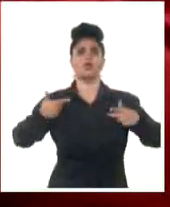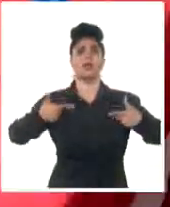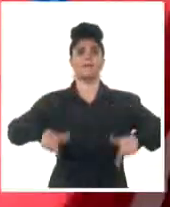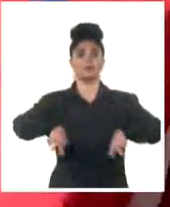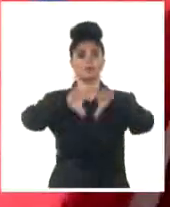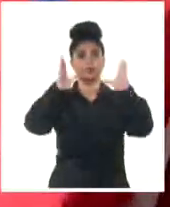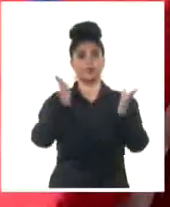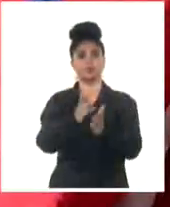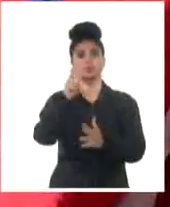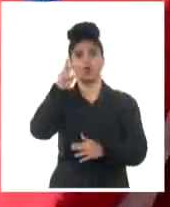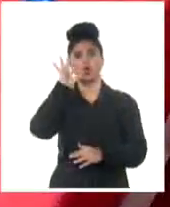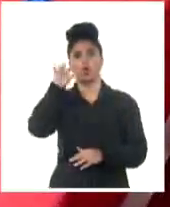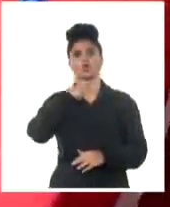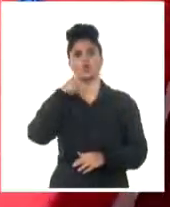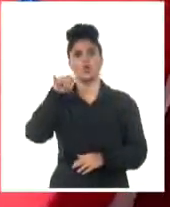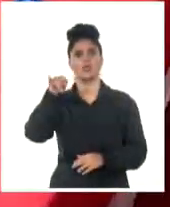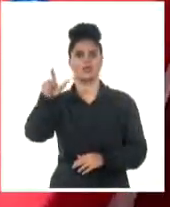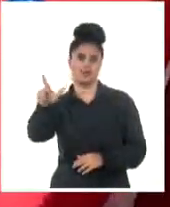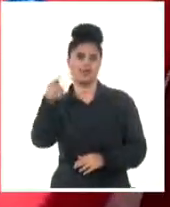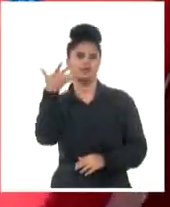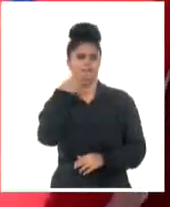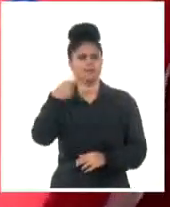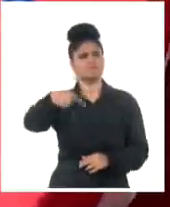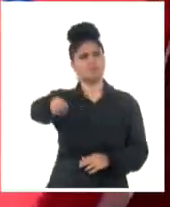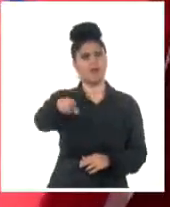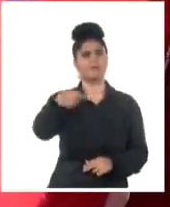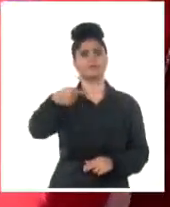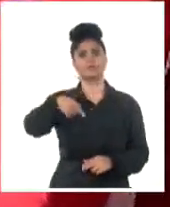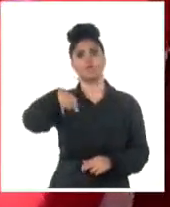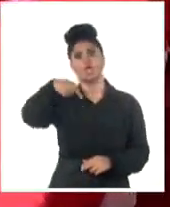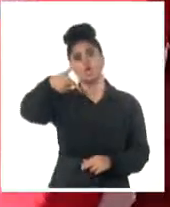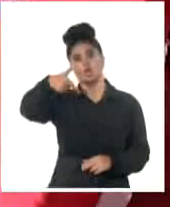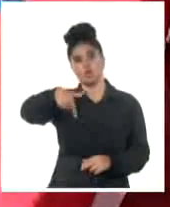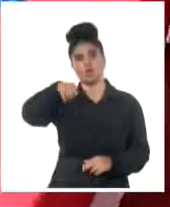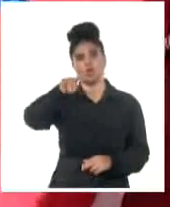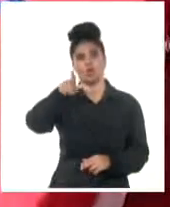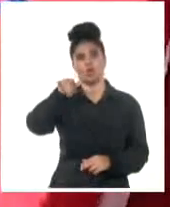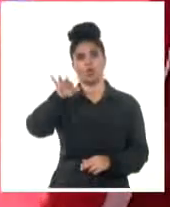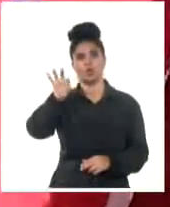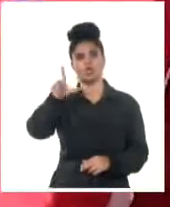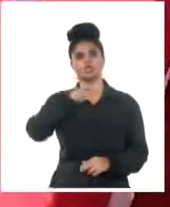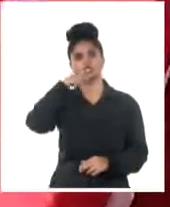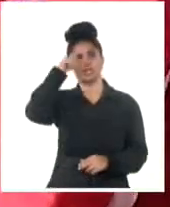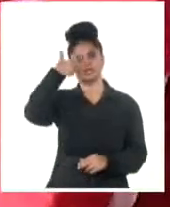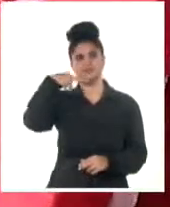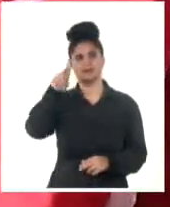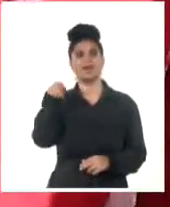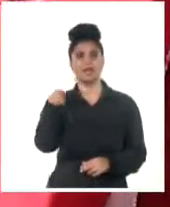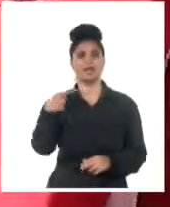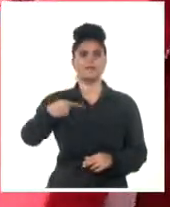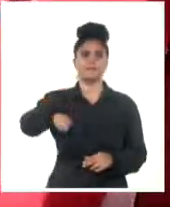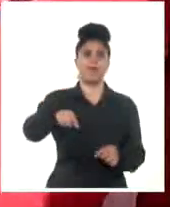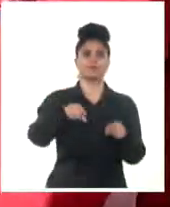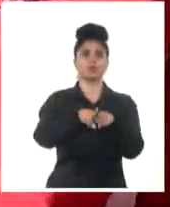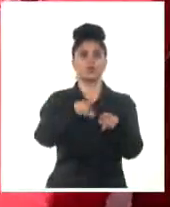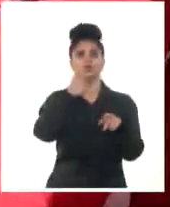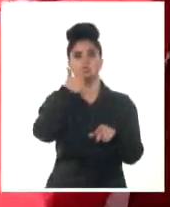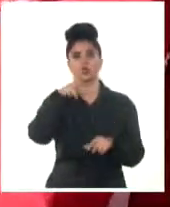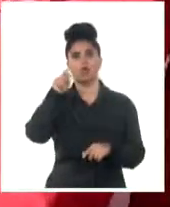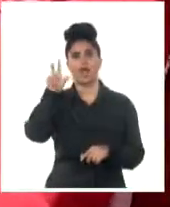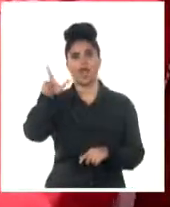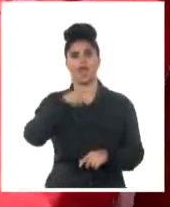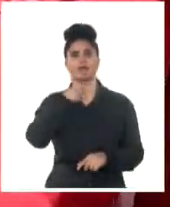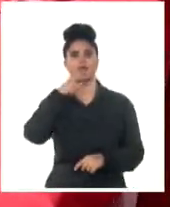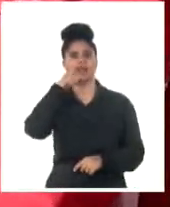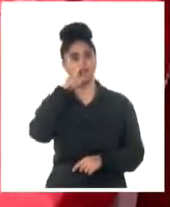Iglesias. Encabeza en este equipo Julio César La Cruz, también dos veces rey en la cita bajo los cinco aros, junto con Arlen López. Julio estará en la